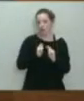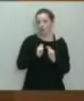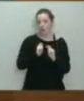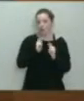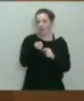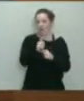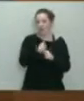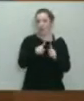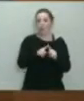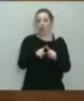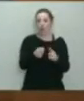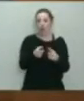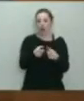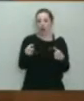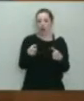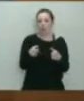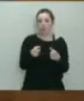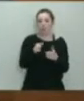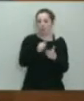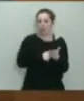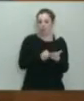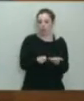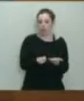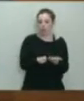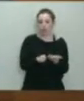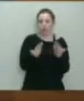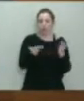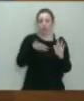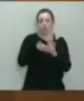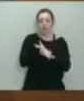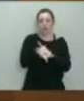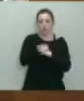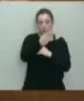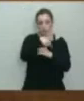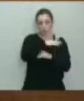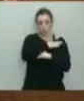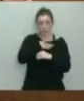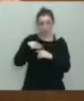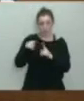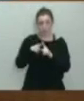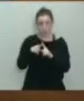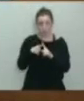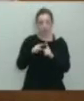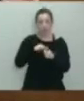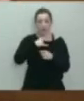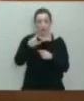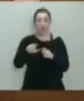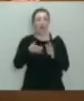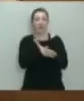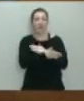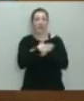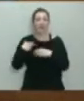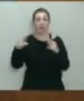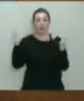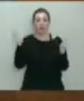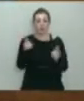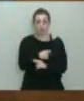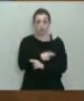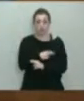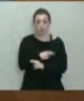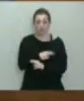cheque en blanco. Un cheque en blanco, que es lo que ustedes pretenden con esa disposición adicional que pretende suprimir la aplicación de